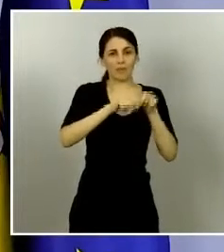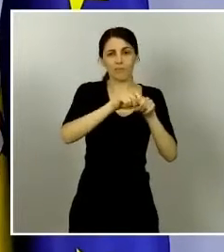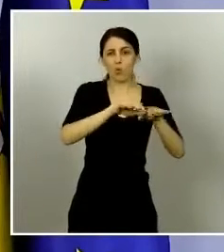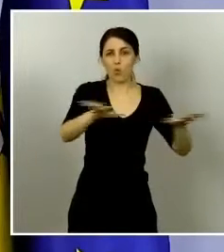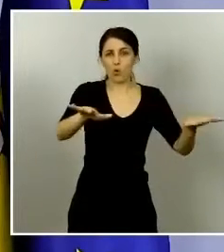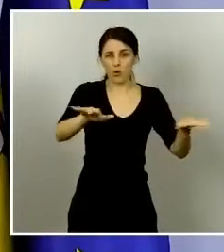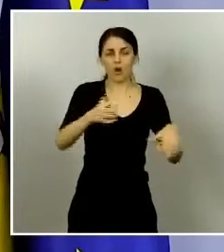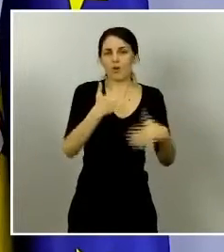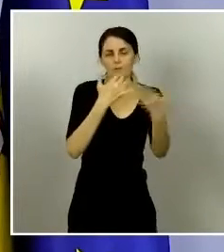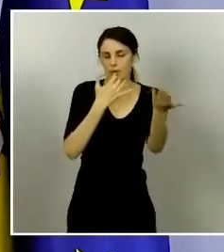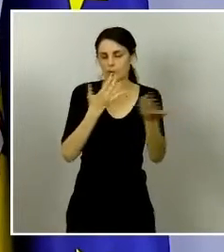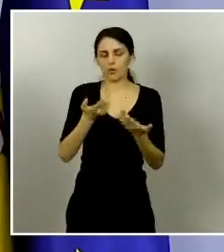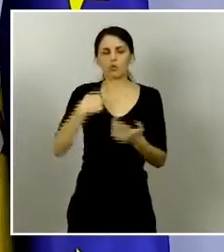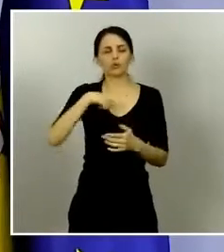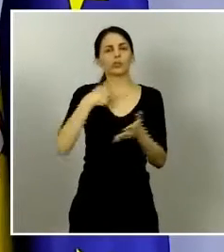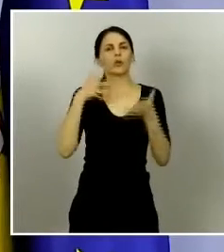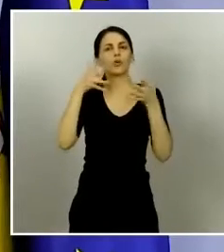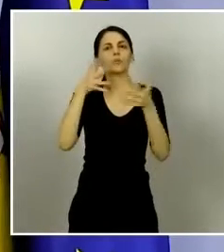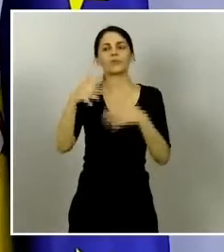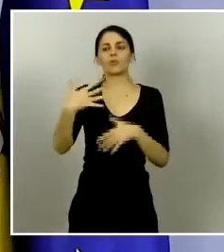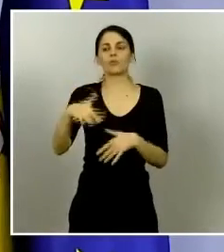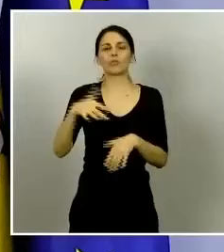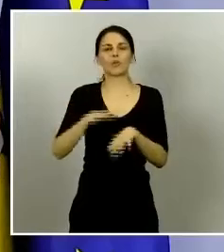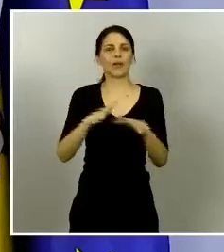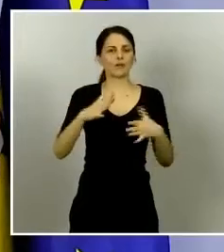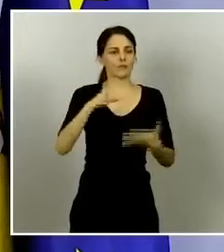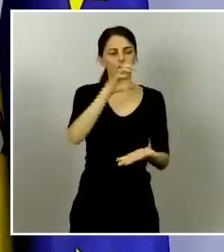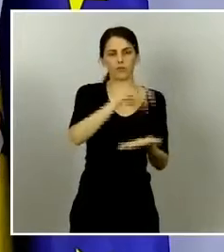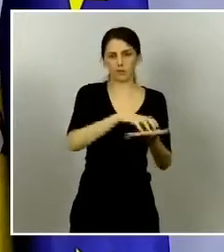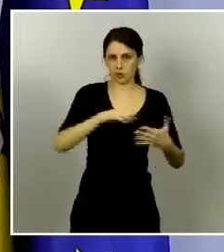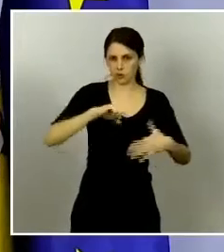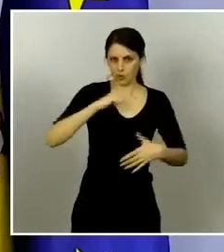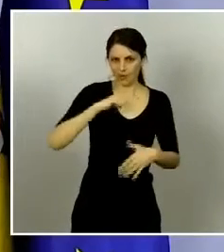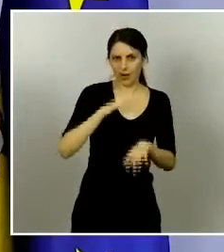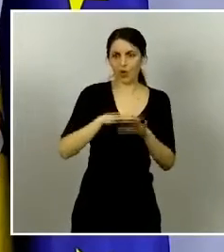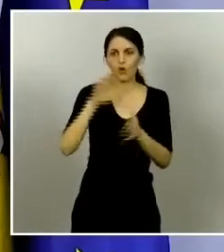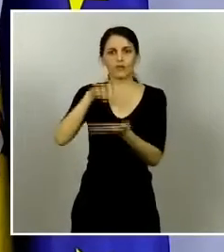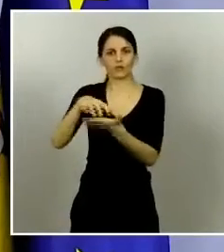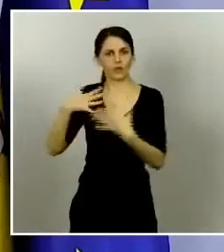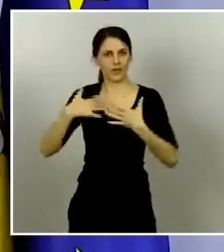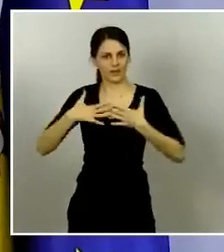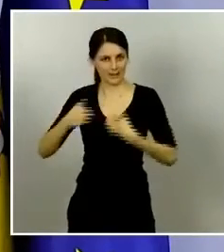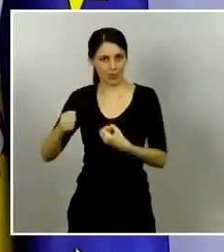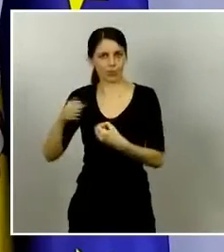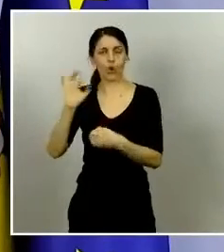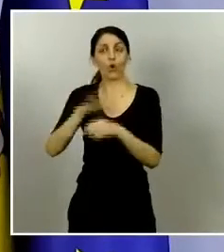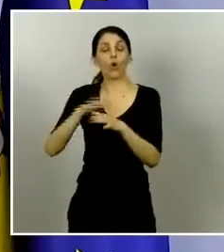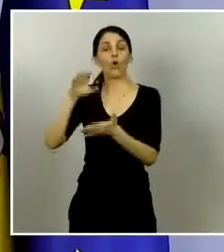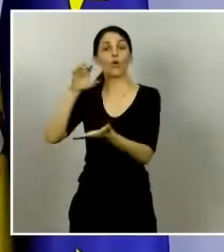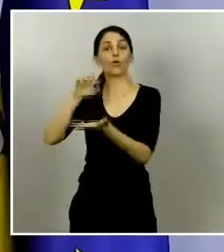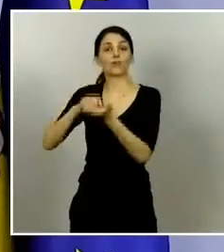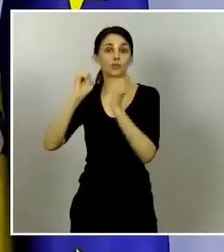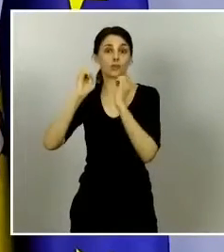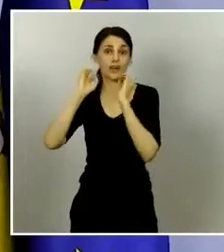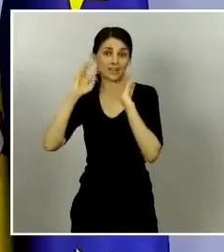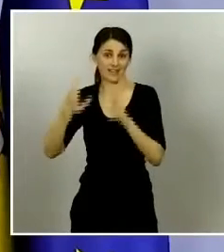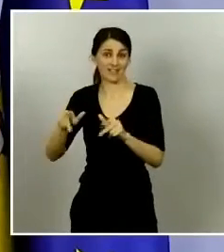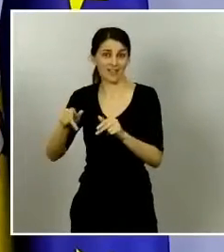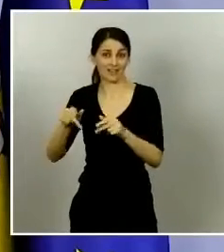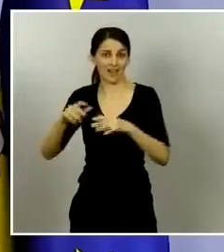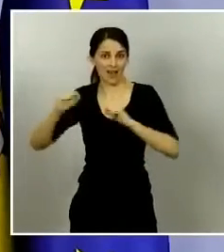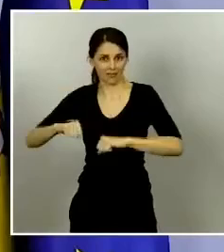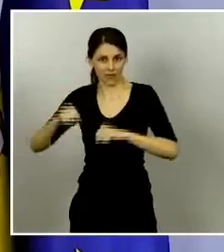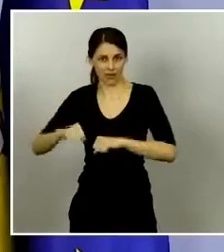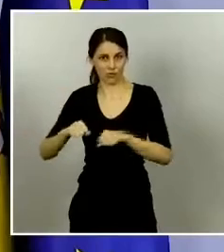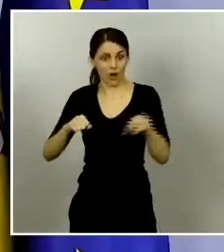de prevalencia alta de la enfermedad. En concreto, nosotros lo recomendábamos para hacer cribados en centros hospitalarios, en centros de atención médica